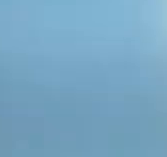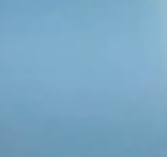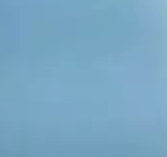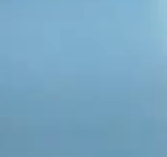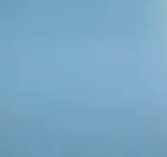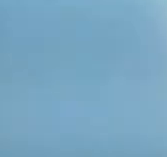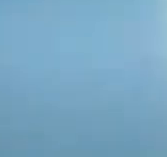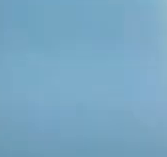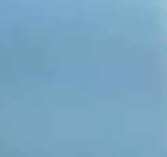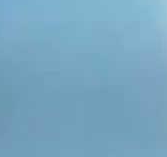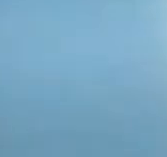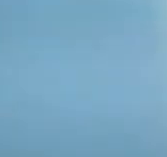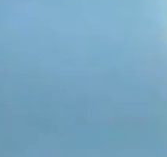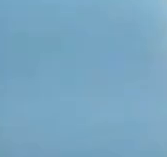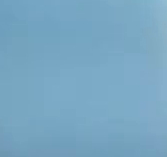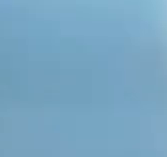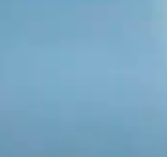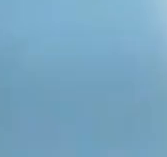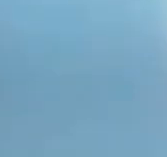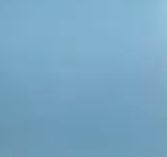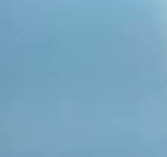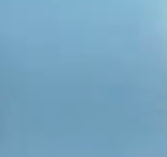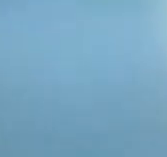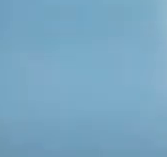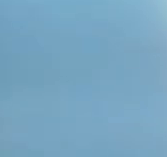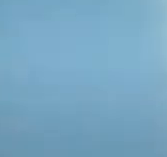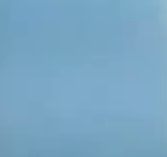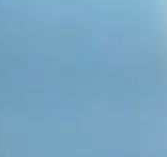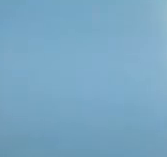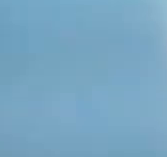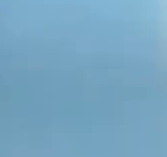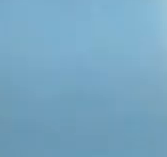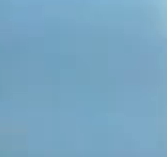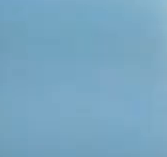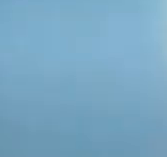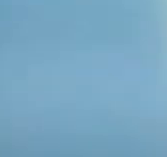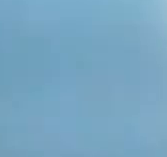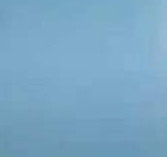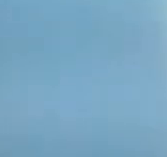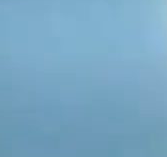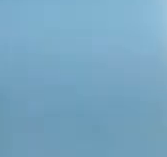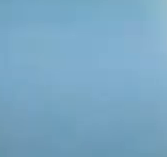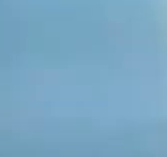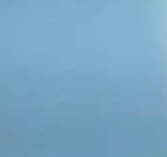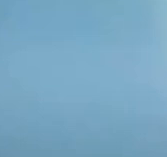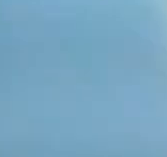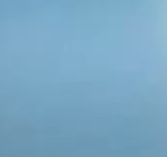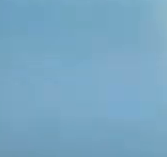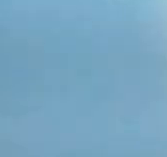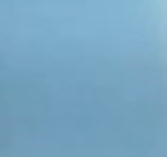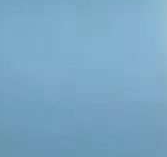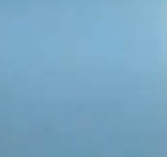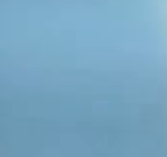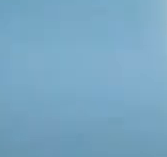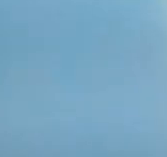2015 estamos en comunicación y nosotros colocamos el parcial en una fecha que no se solape con las